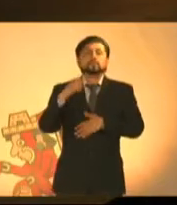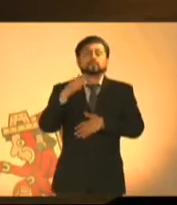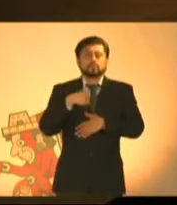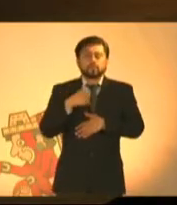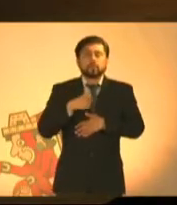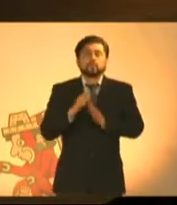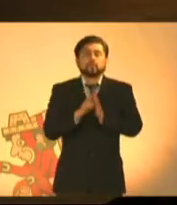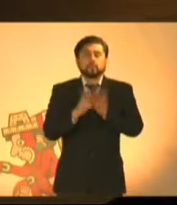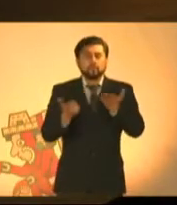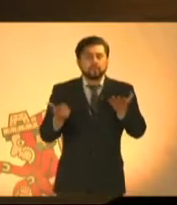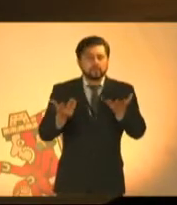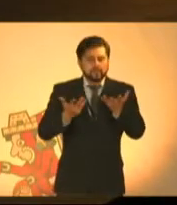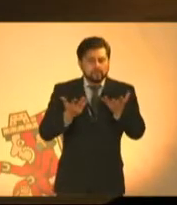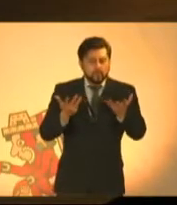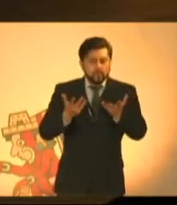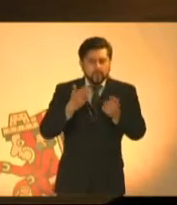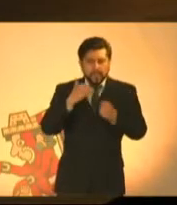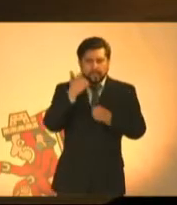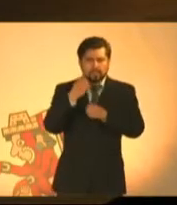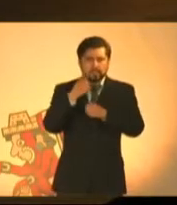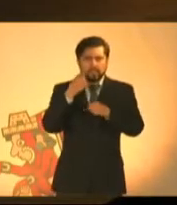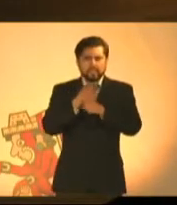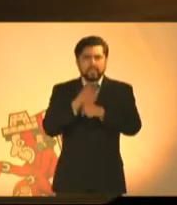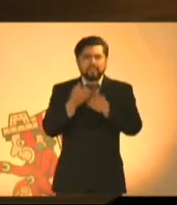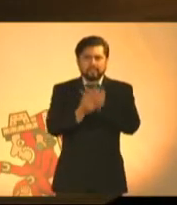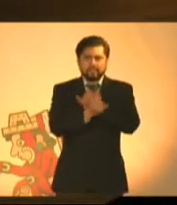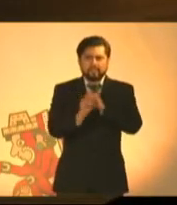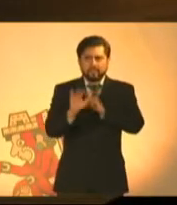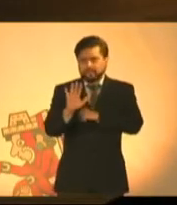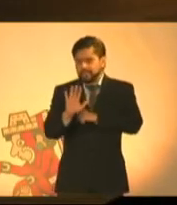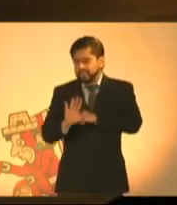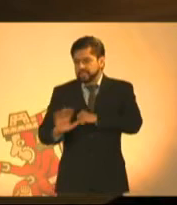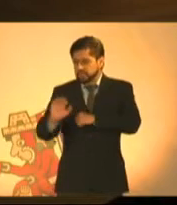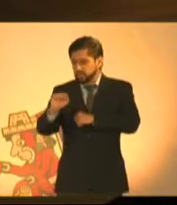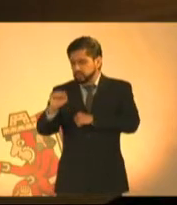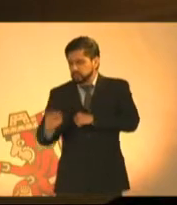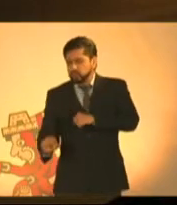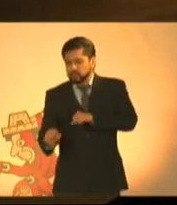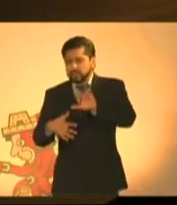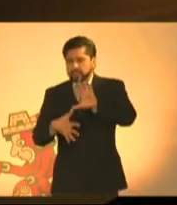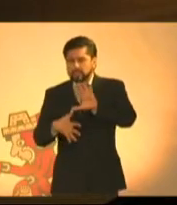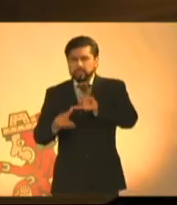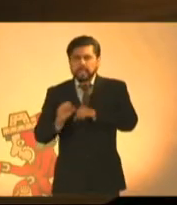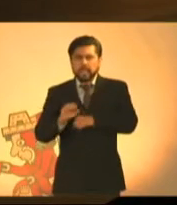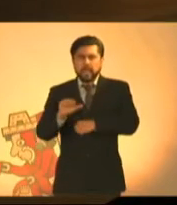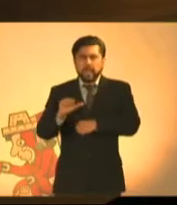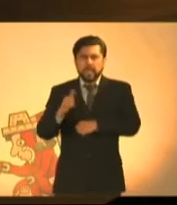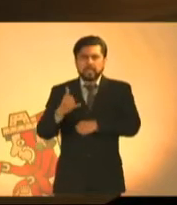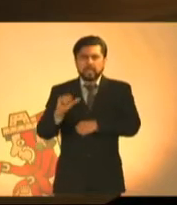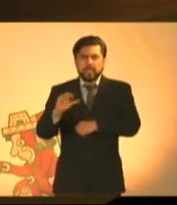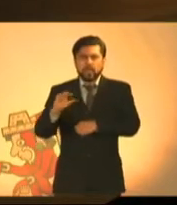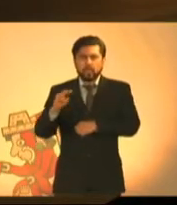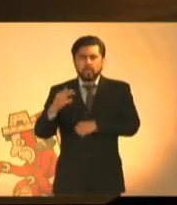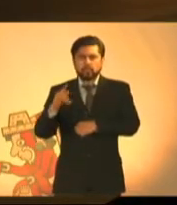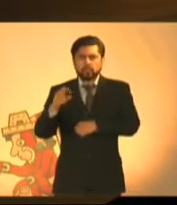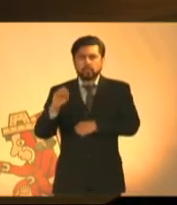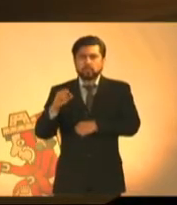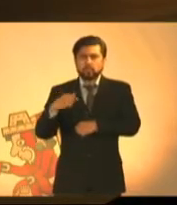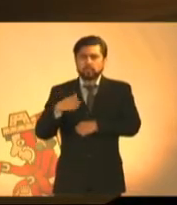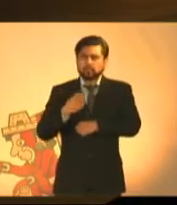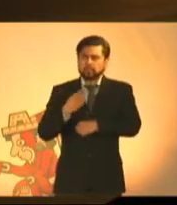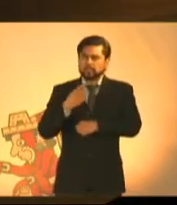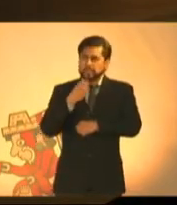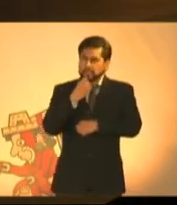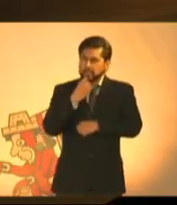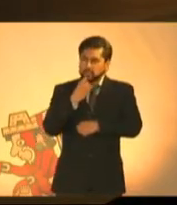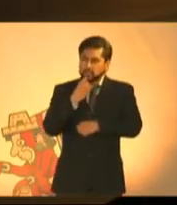batalla que decidió la independencia en el sur de américa y me dice ayacucho yo yo me suena